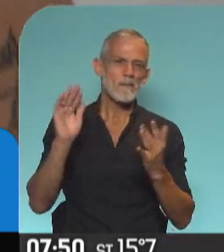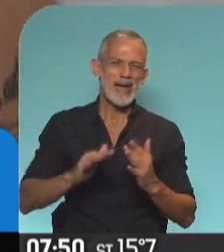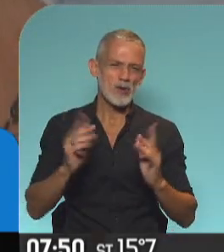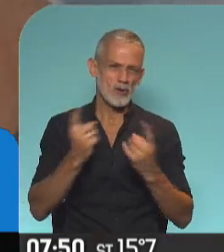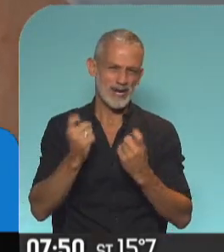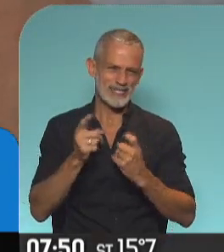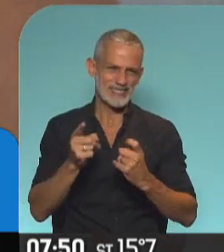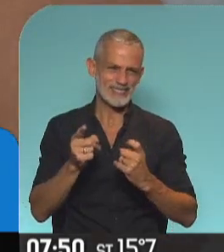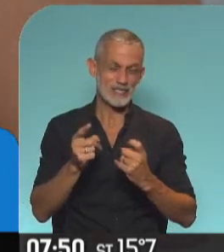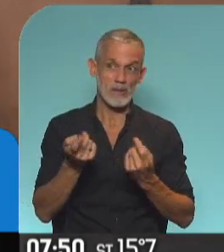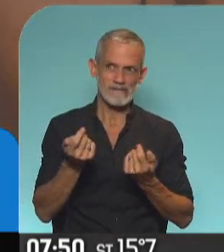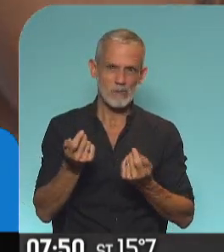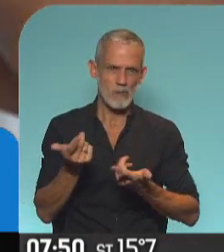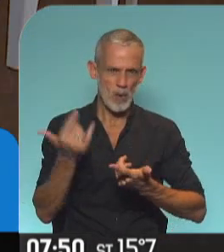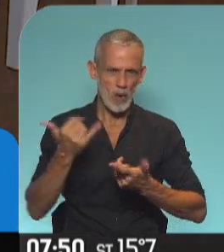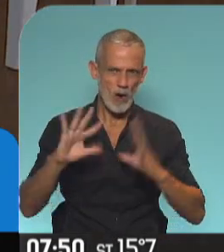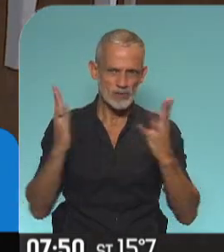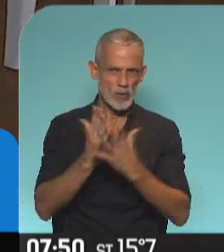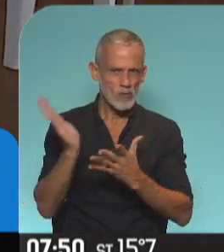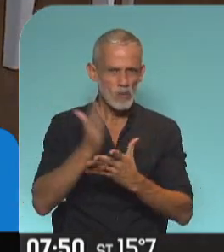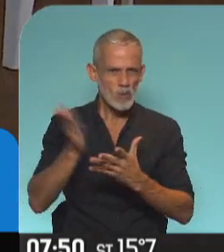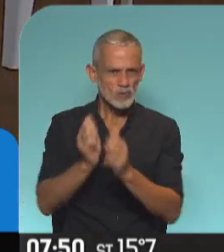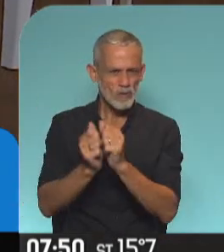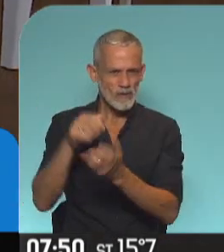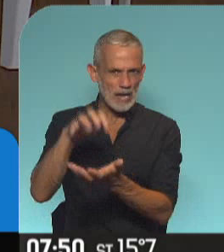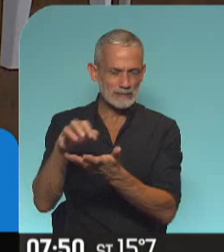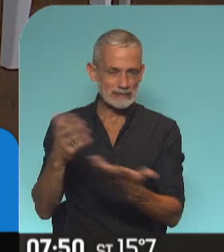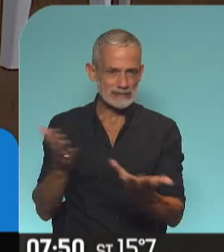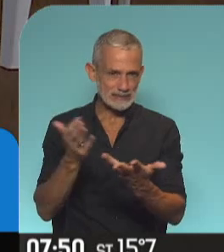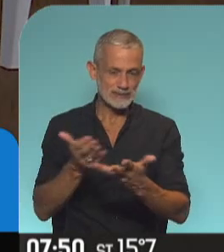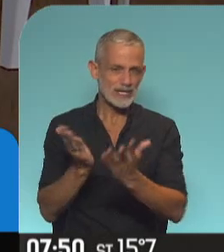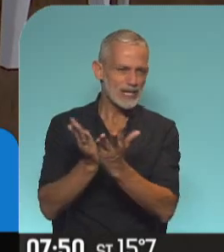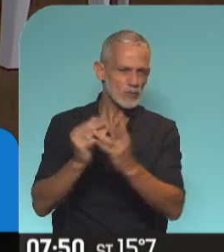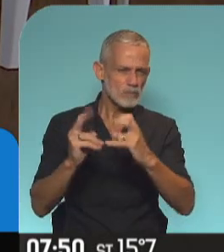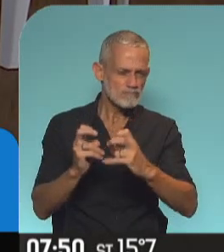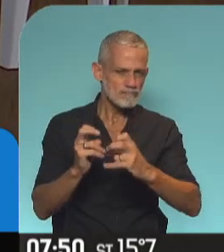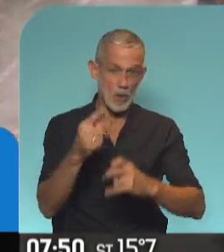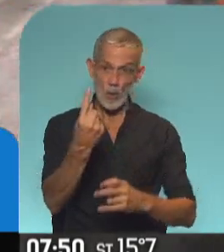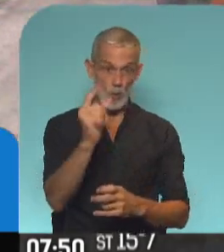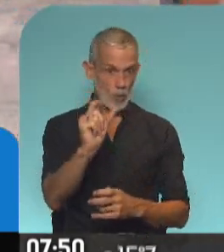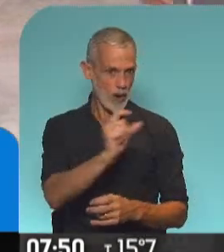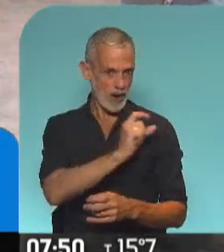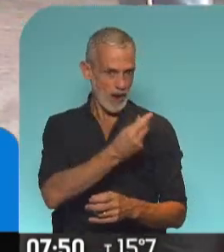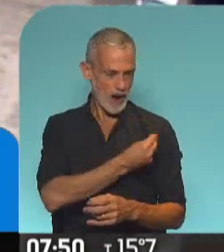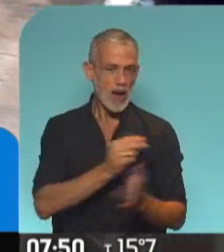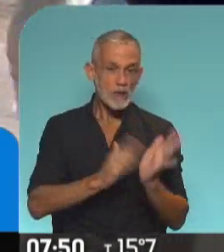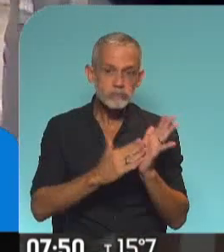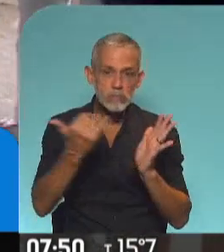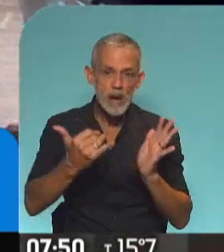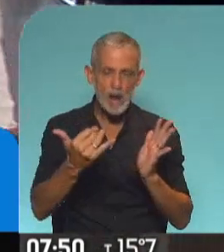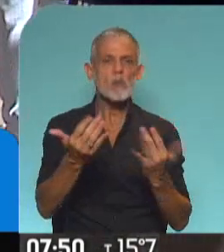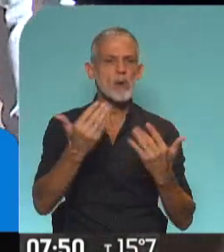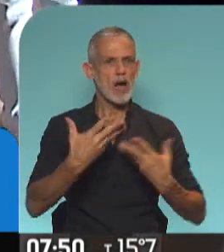de escasez de producción a nivel mundial. Entonces, creo que cualquier estudio que muestre que una dosis puede ser